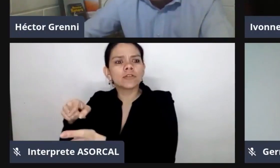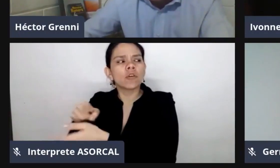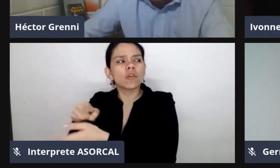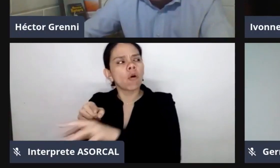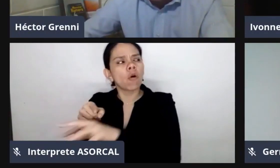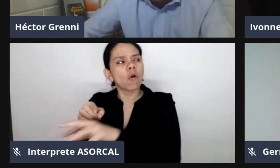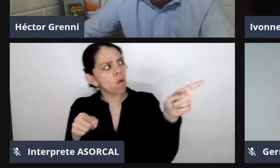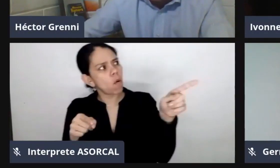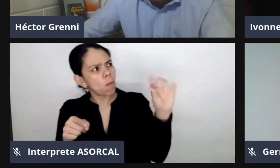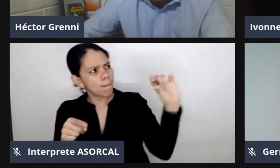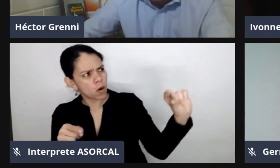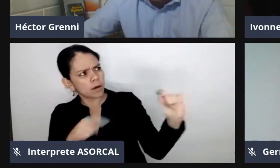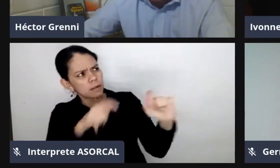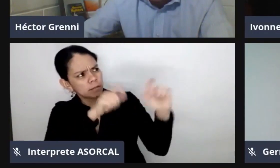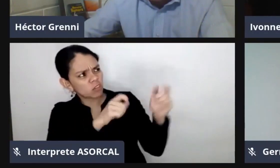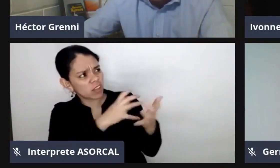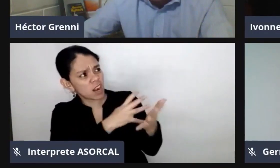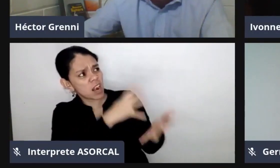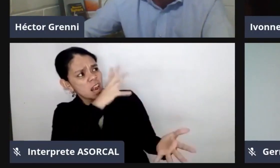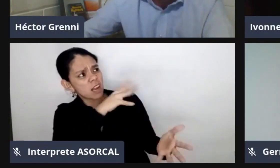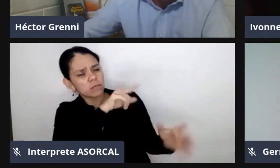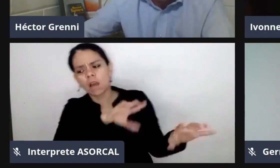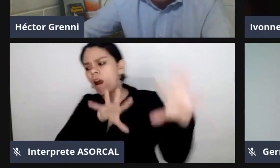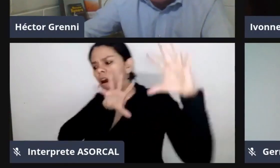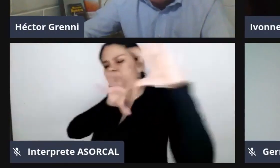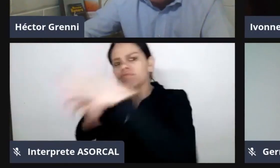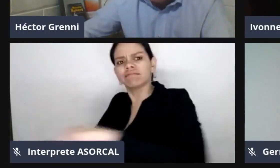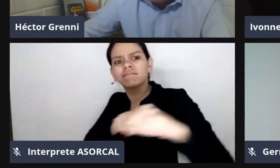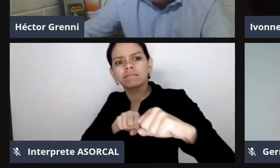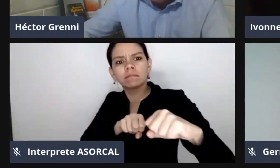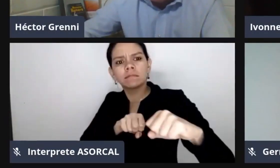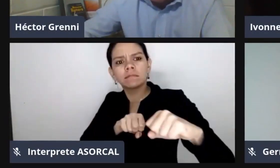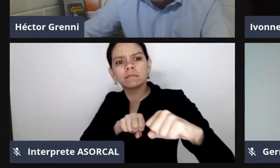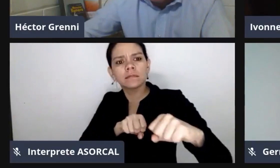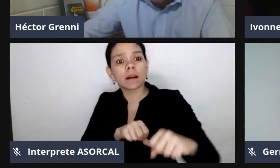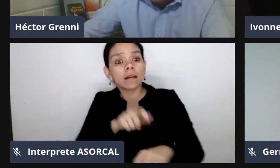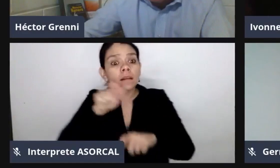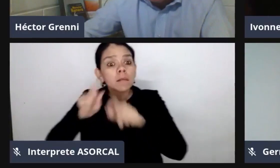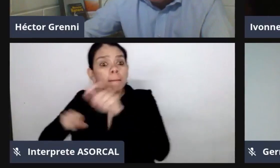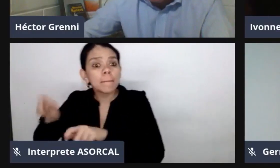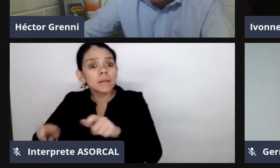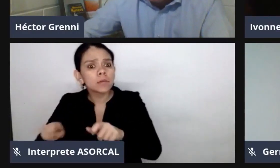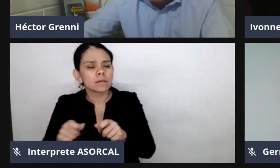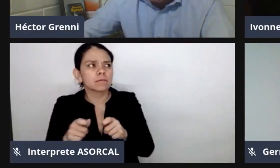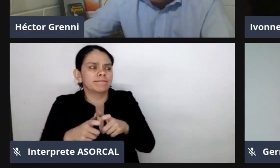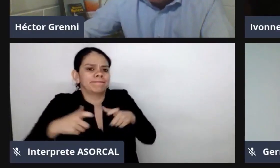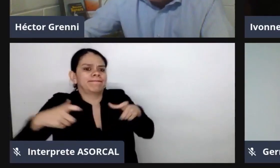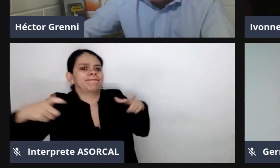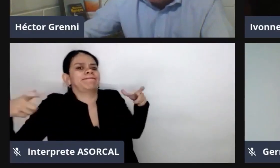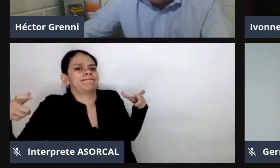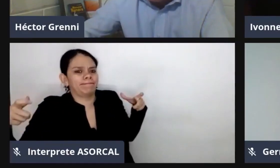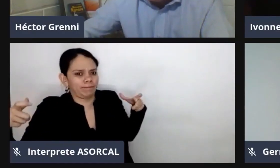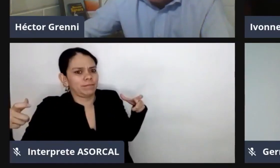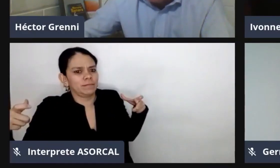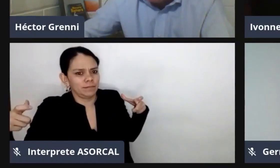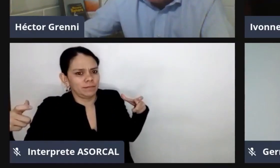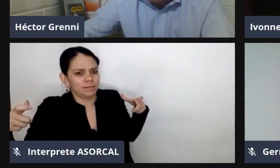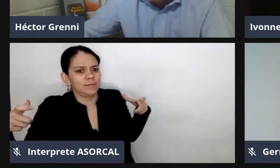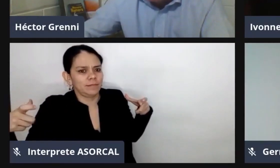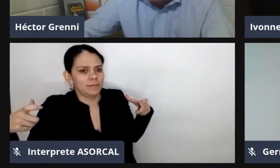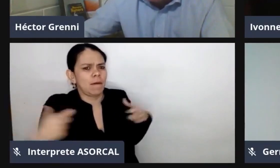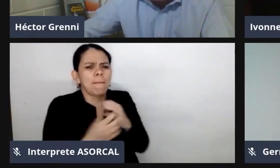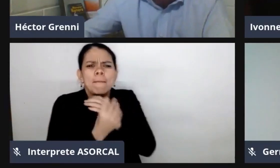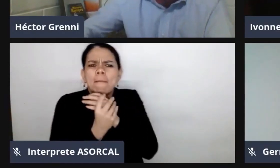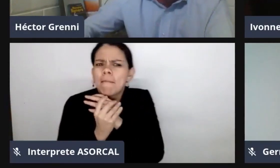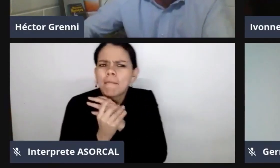pocos muy ricos y unos muchos muy pobres o en condiciones